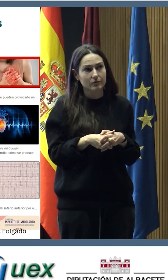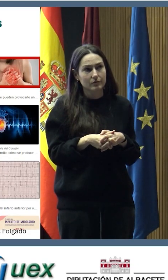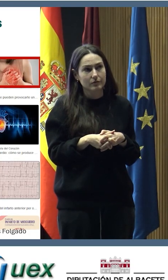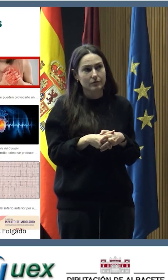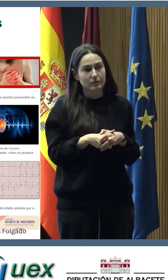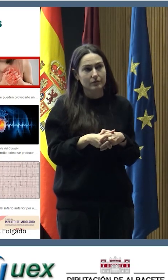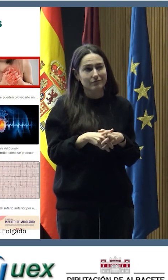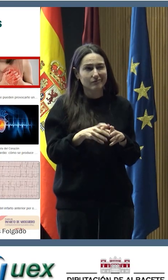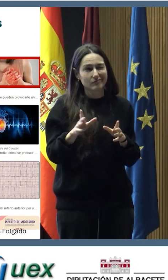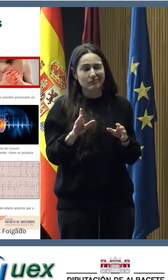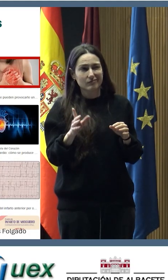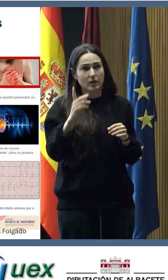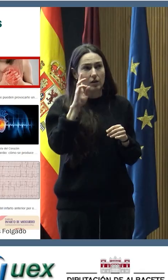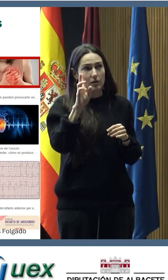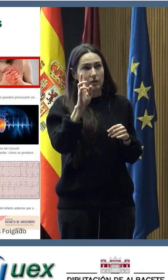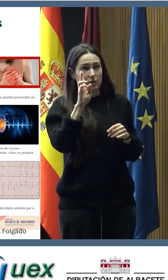aquí,